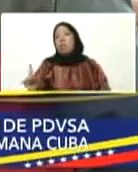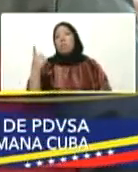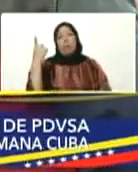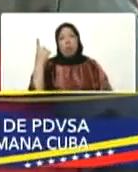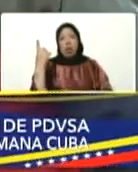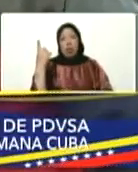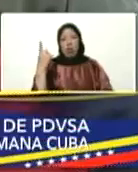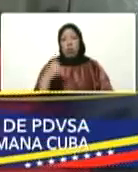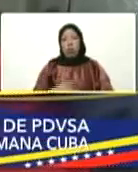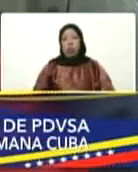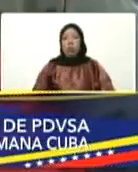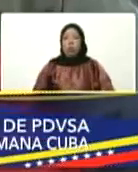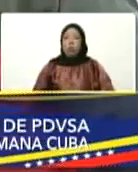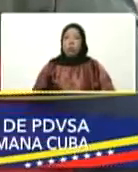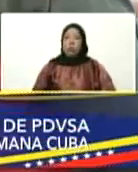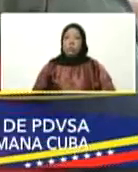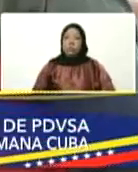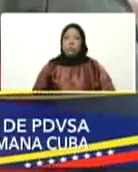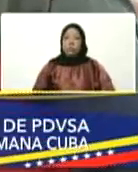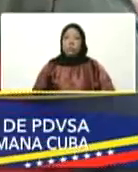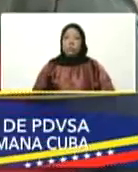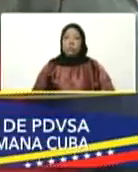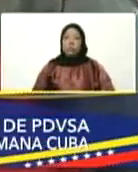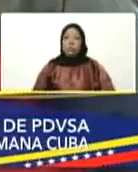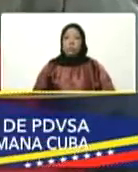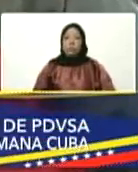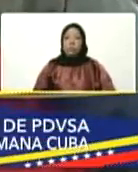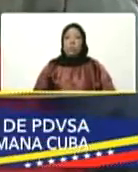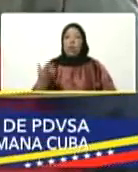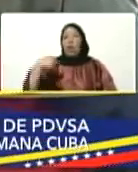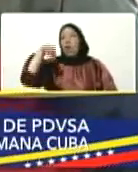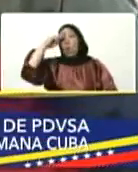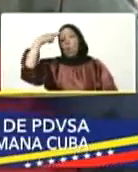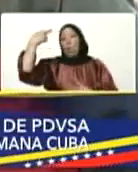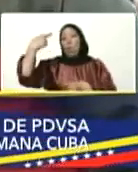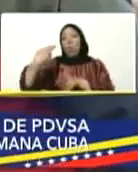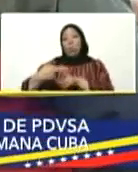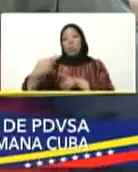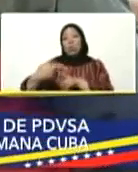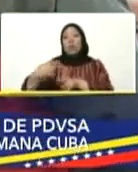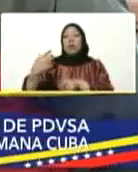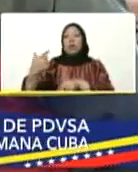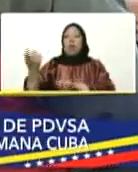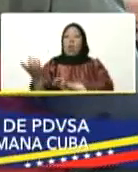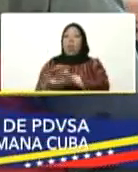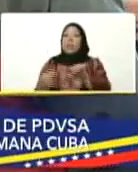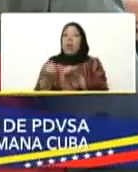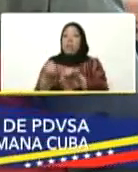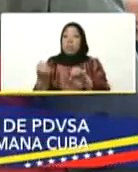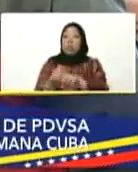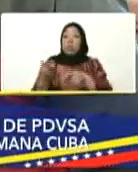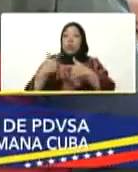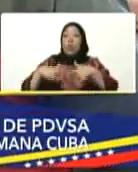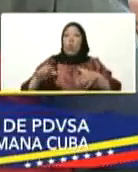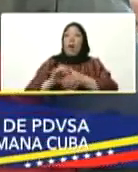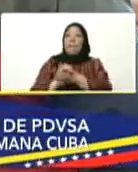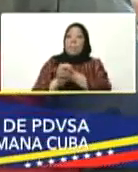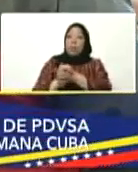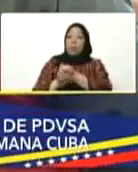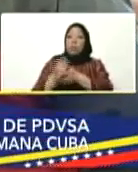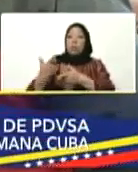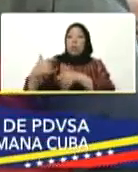ellos es el honrar, el terminar el trabajo de los compañeros que